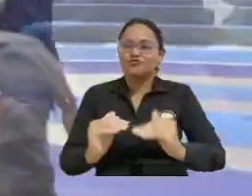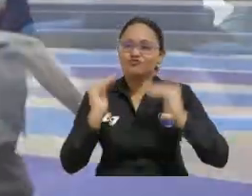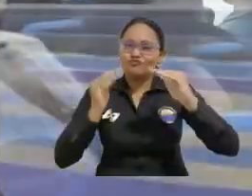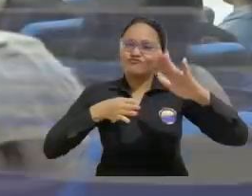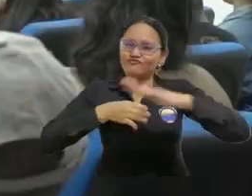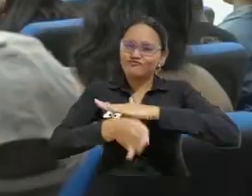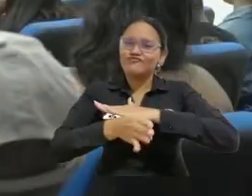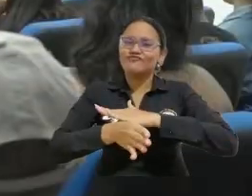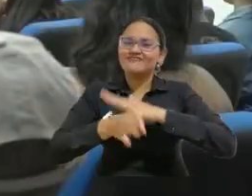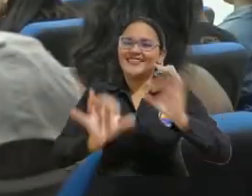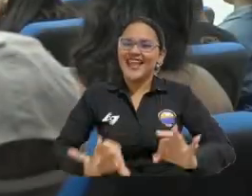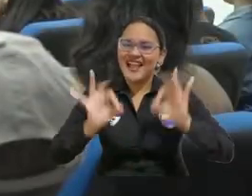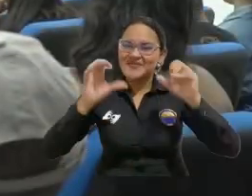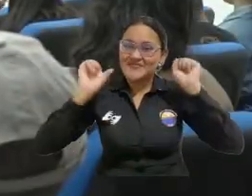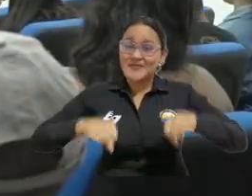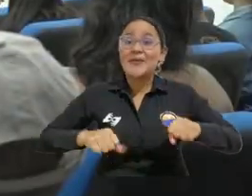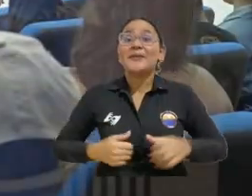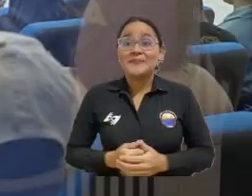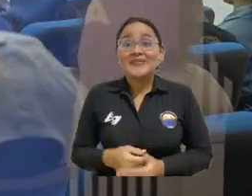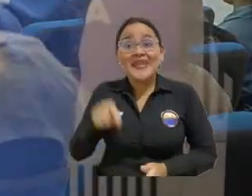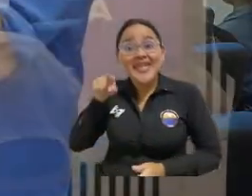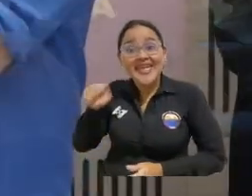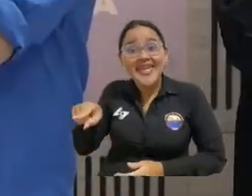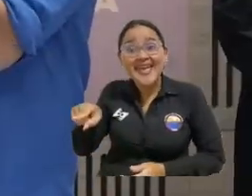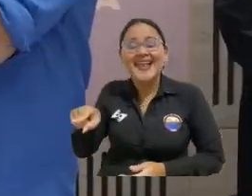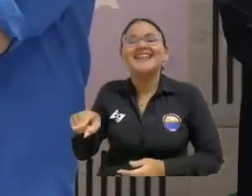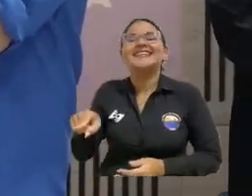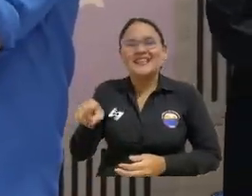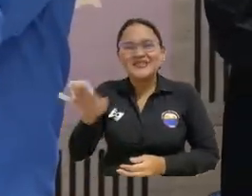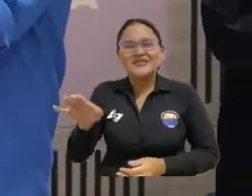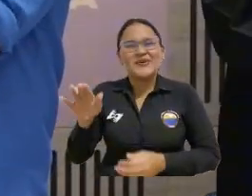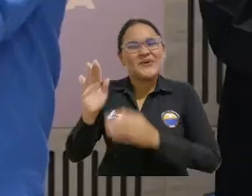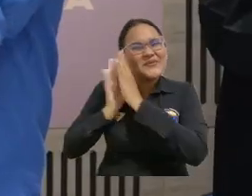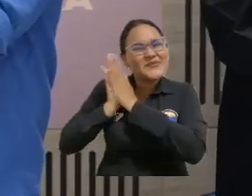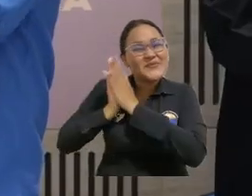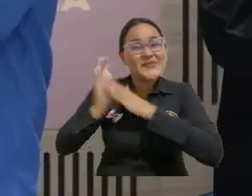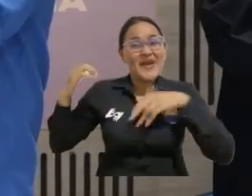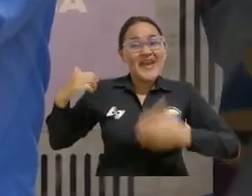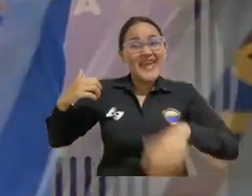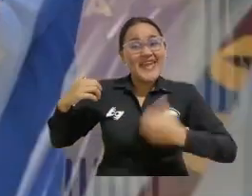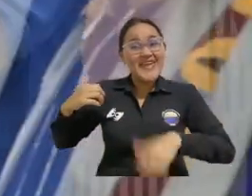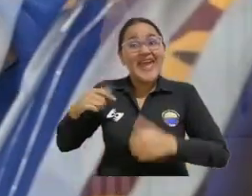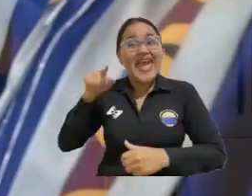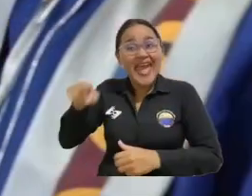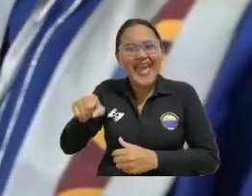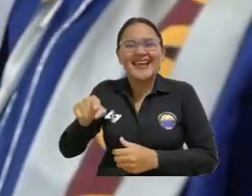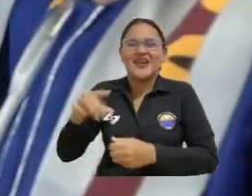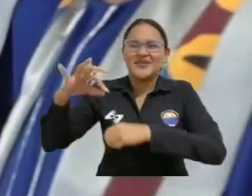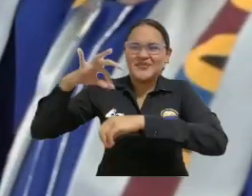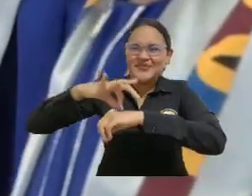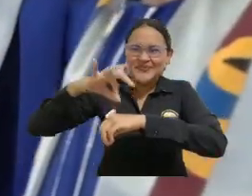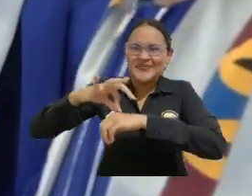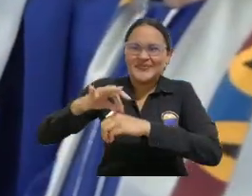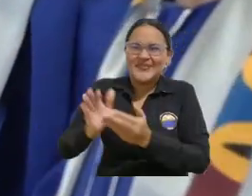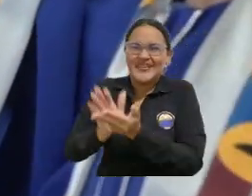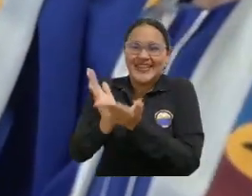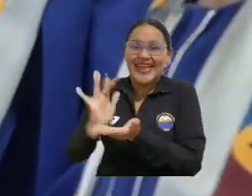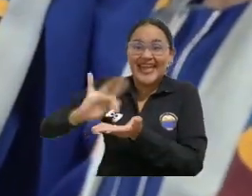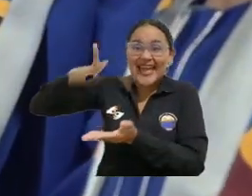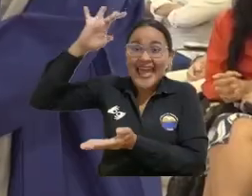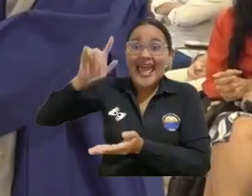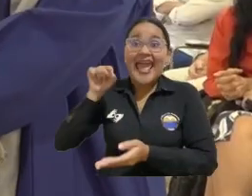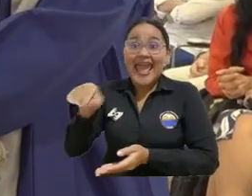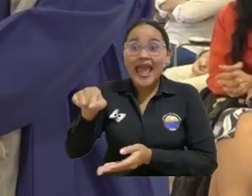superior de calidad. Fue precisamente Carlos Vives, fundador de Tras la Perla, quien agradeció al rector Pablo Vera por